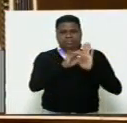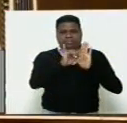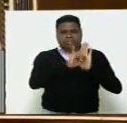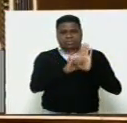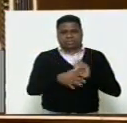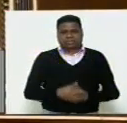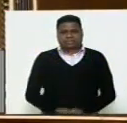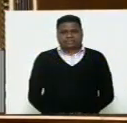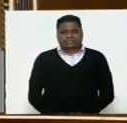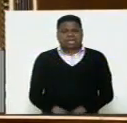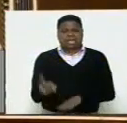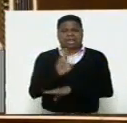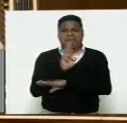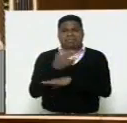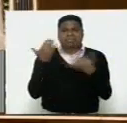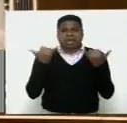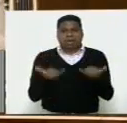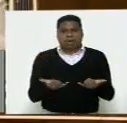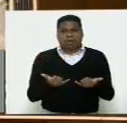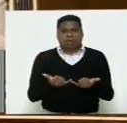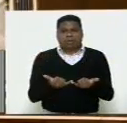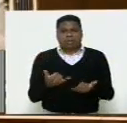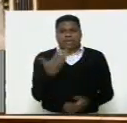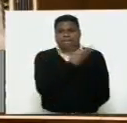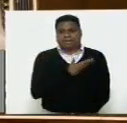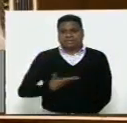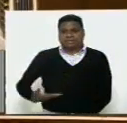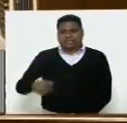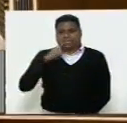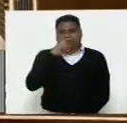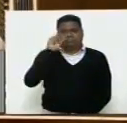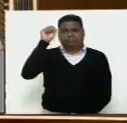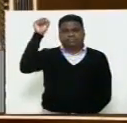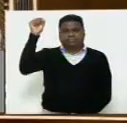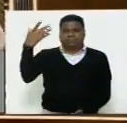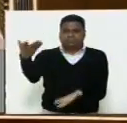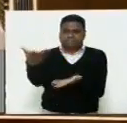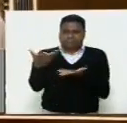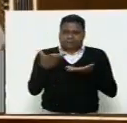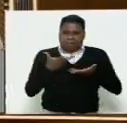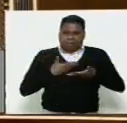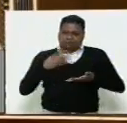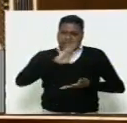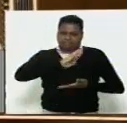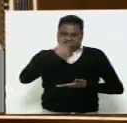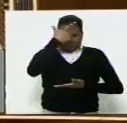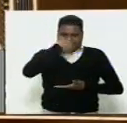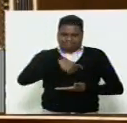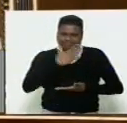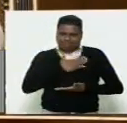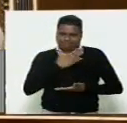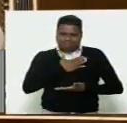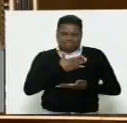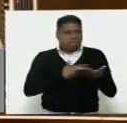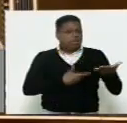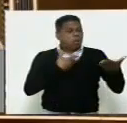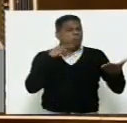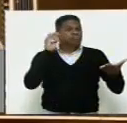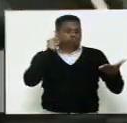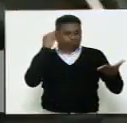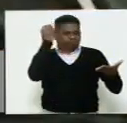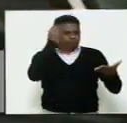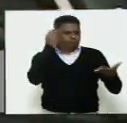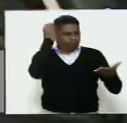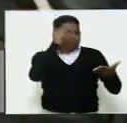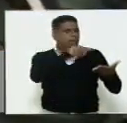constituyente, que inmediatamente el presidente de la República, Nicolás Maduro Moros, me entregó personalmente para que fuese considerado en la